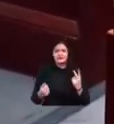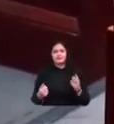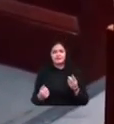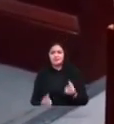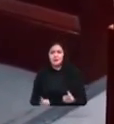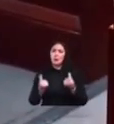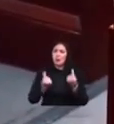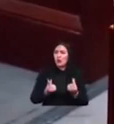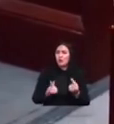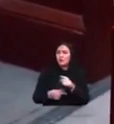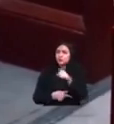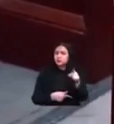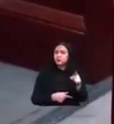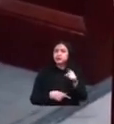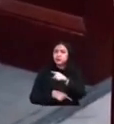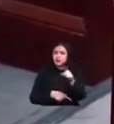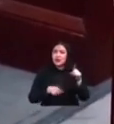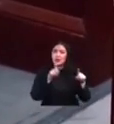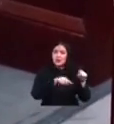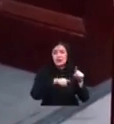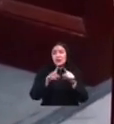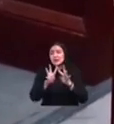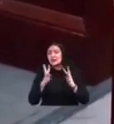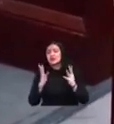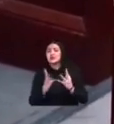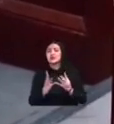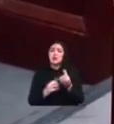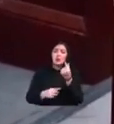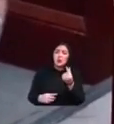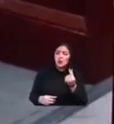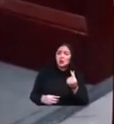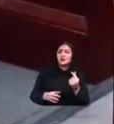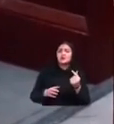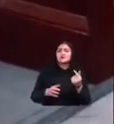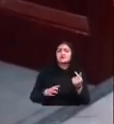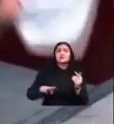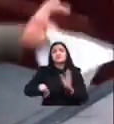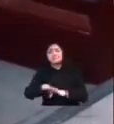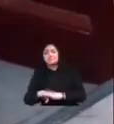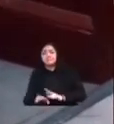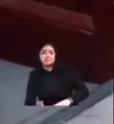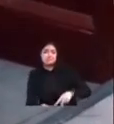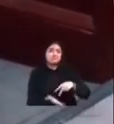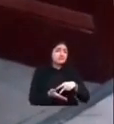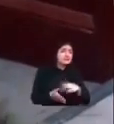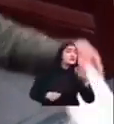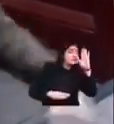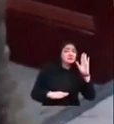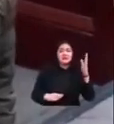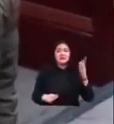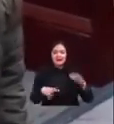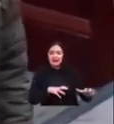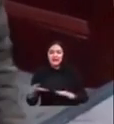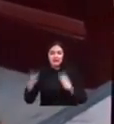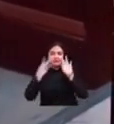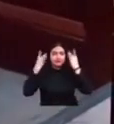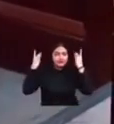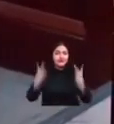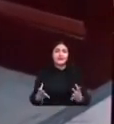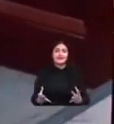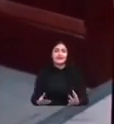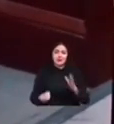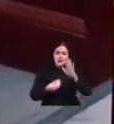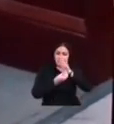que pocos senadores se pronuncian, pocos congresistas se pronuncian ante estos hechos tan miserables,